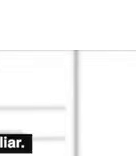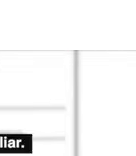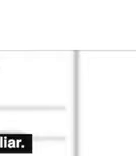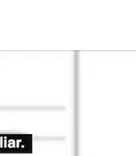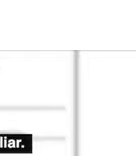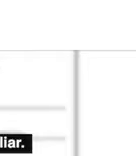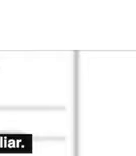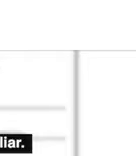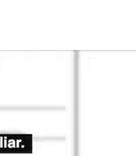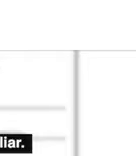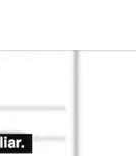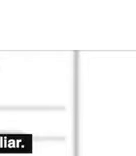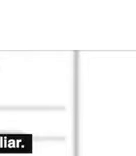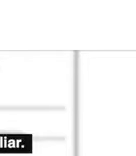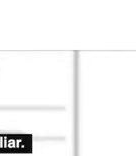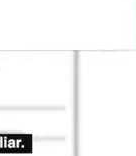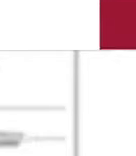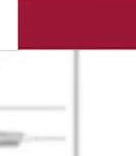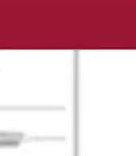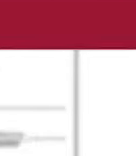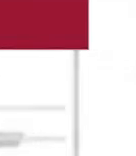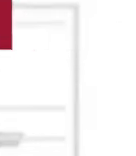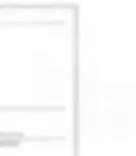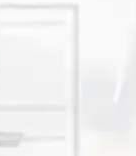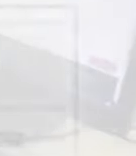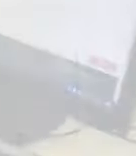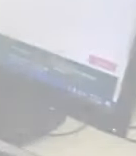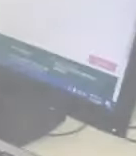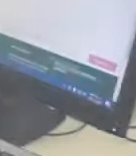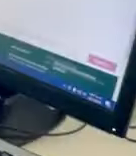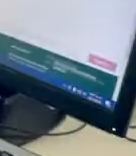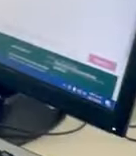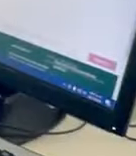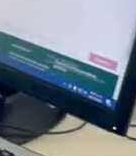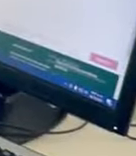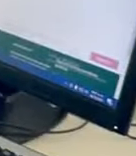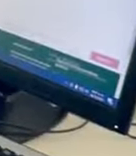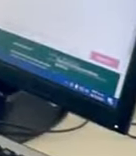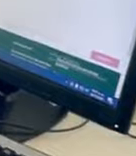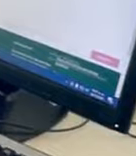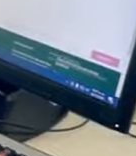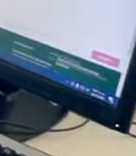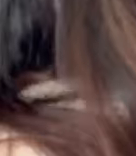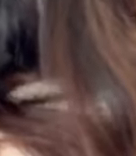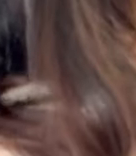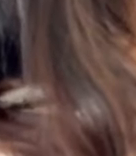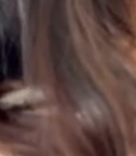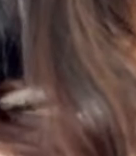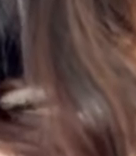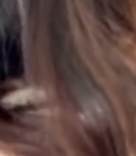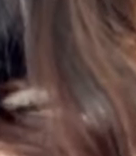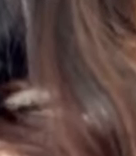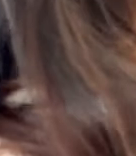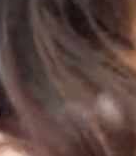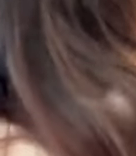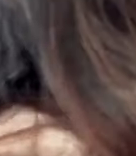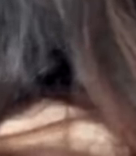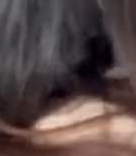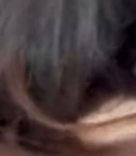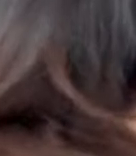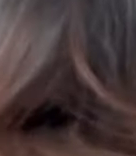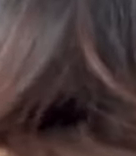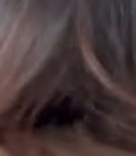que puede hablar el paciente o un familiar. El operador también te pedirá datos de contacto, teléfono fijo, teléfono celular